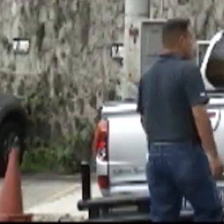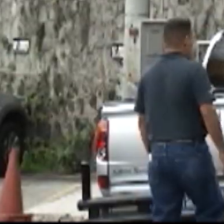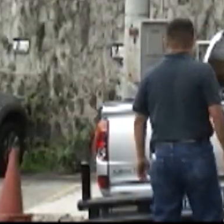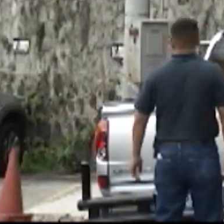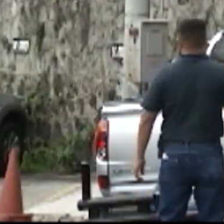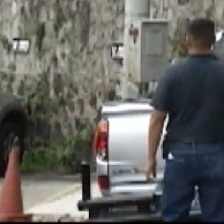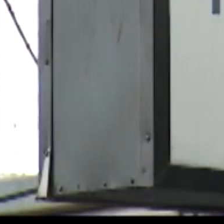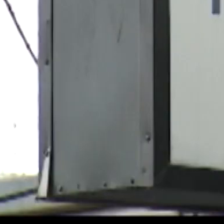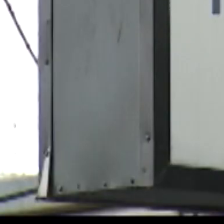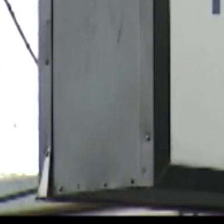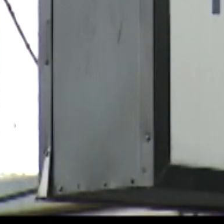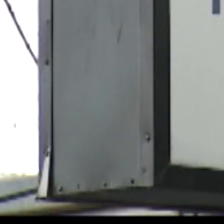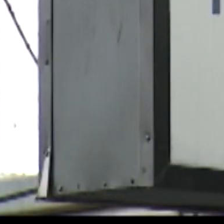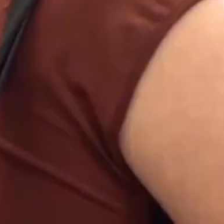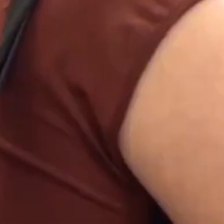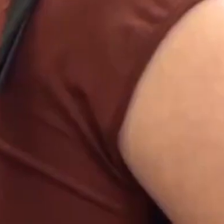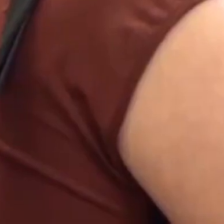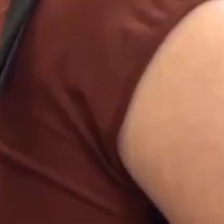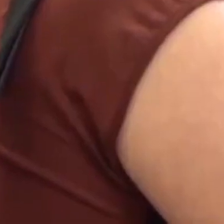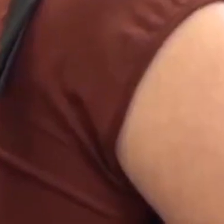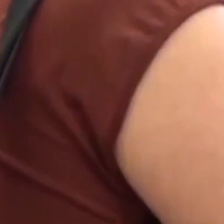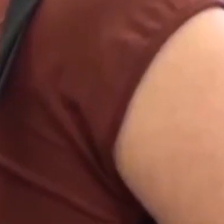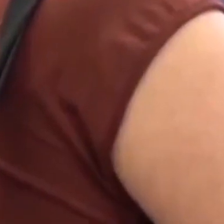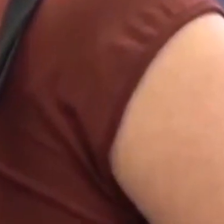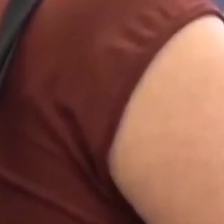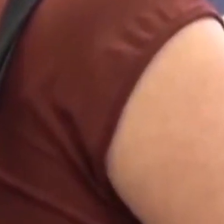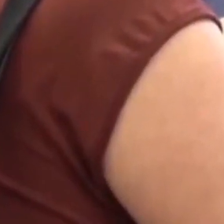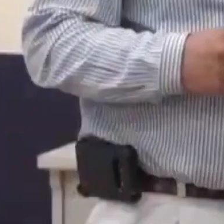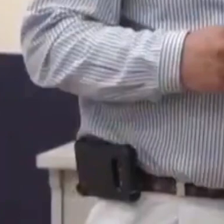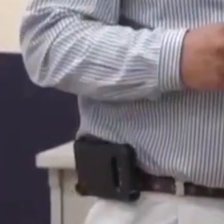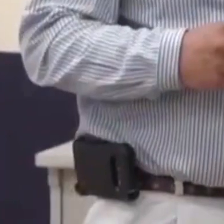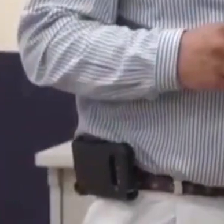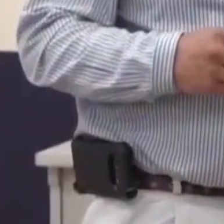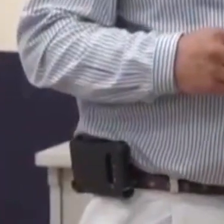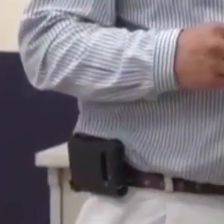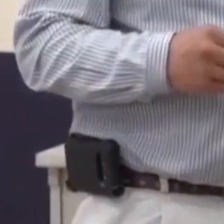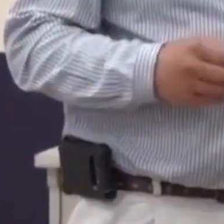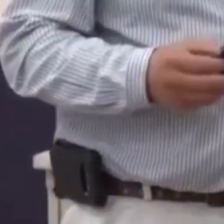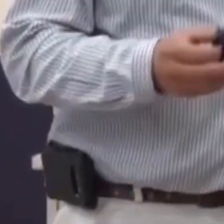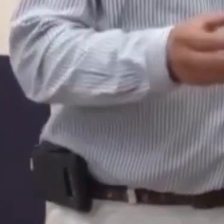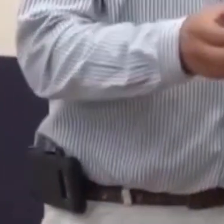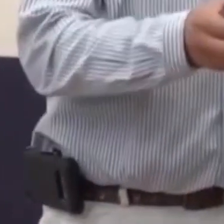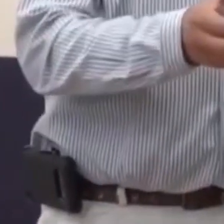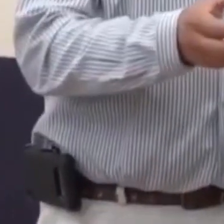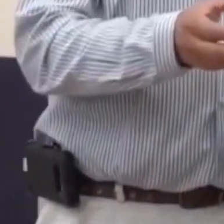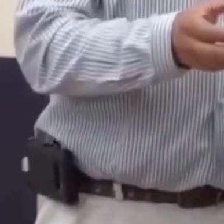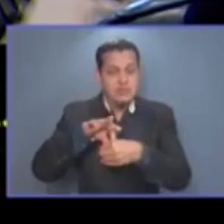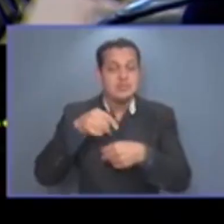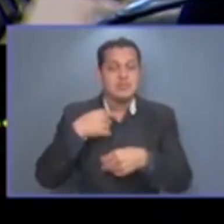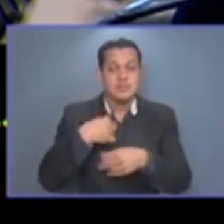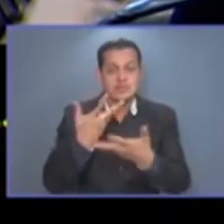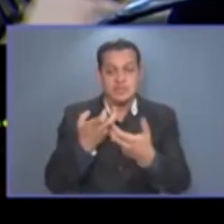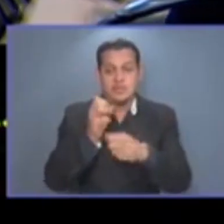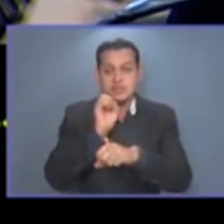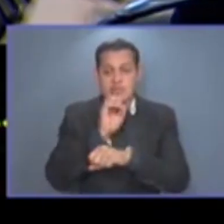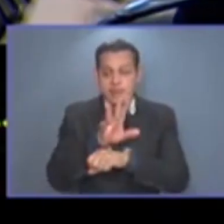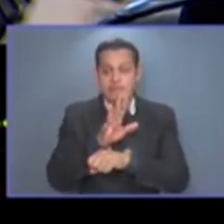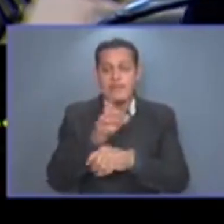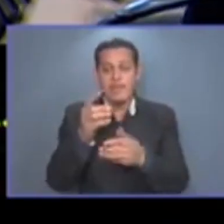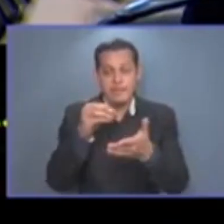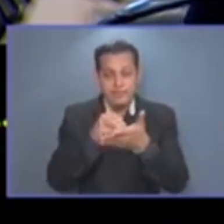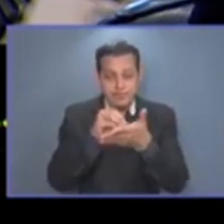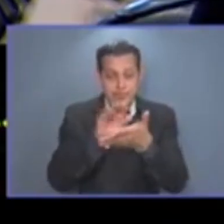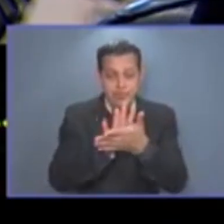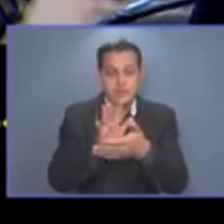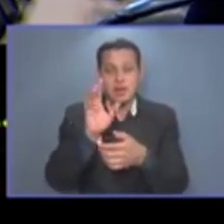al Tribunal Supremo Electoral a actualizar el registro de los salvadoreños que han recibido su DUI en el exterior. Según datos